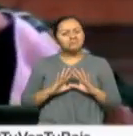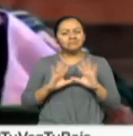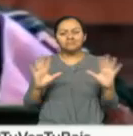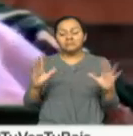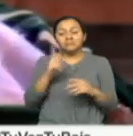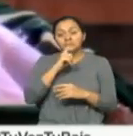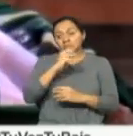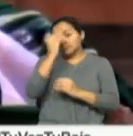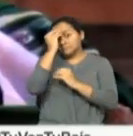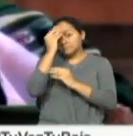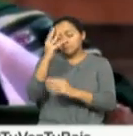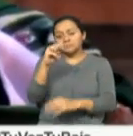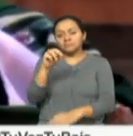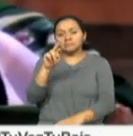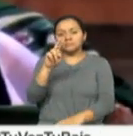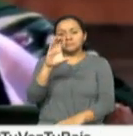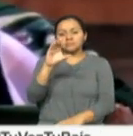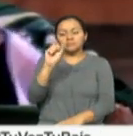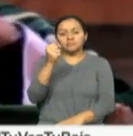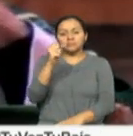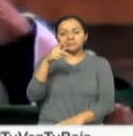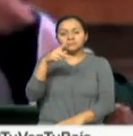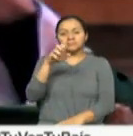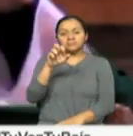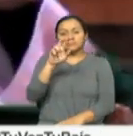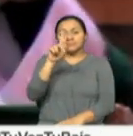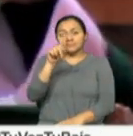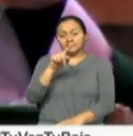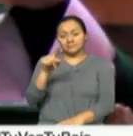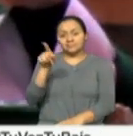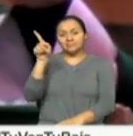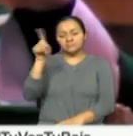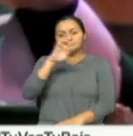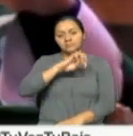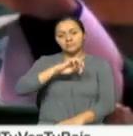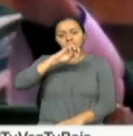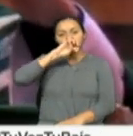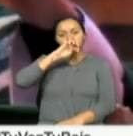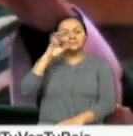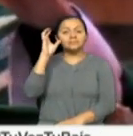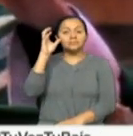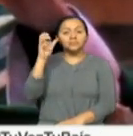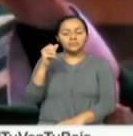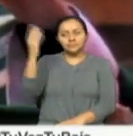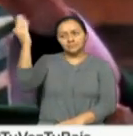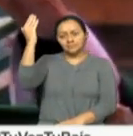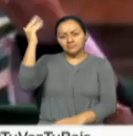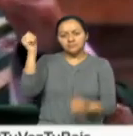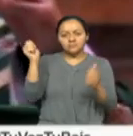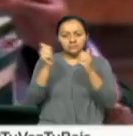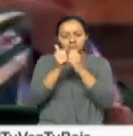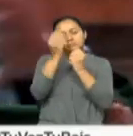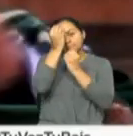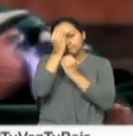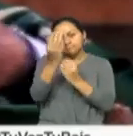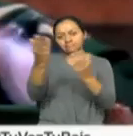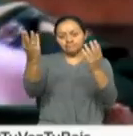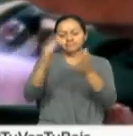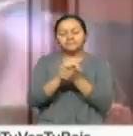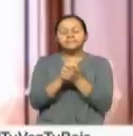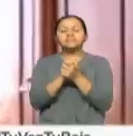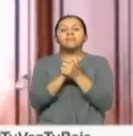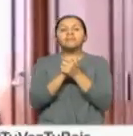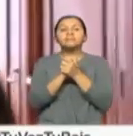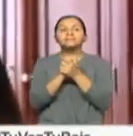dio a conocer Marcos Pérez, arzobispo de Cuenca, quien estuvo junto a él en el momento del fallecimiento. El presidente